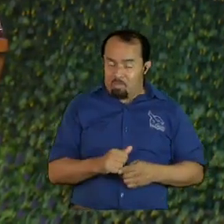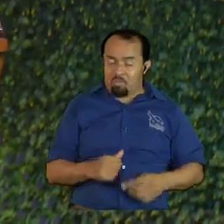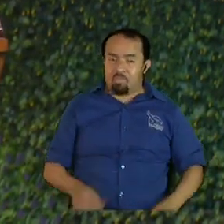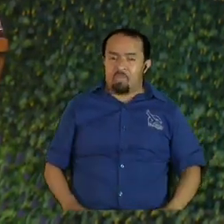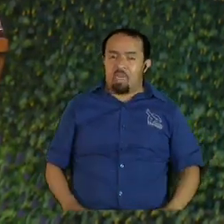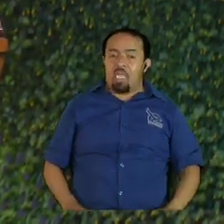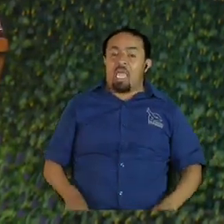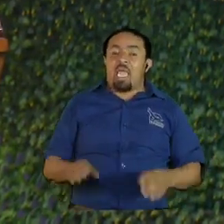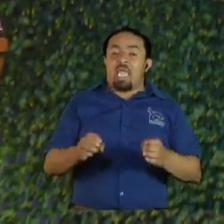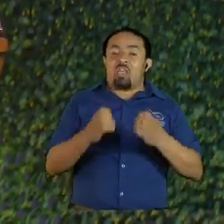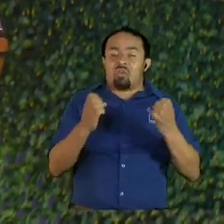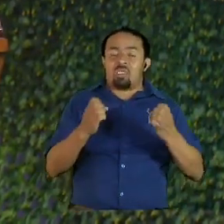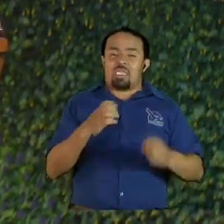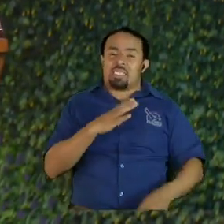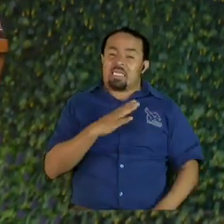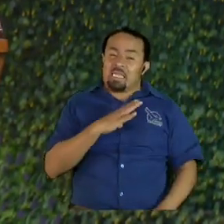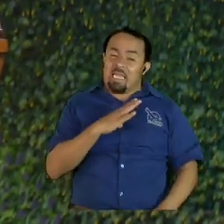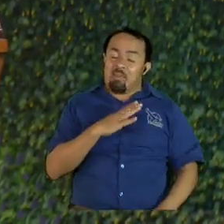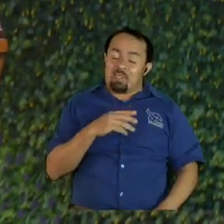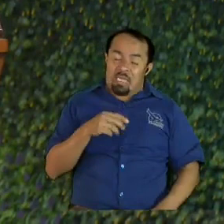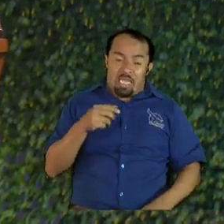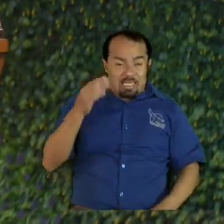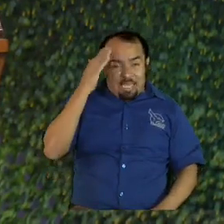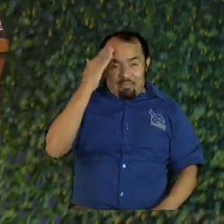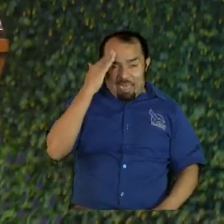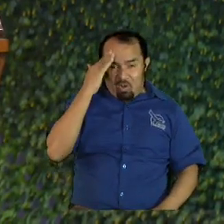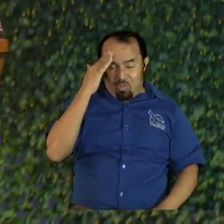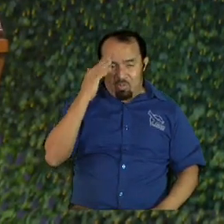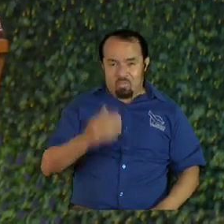no está el anticristo, pero va camino a.